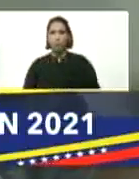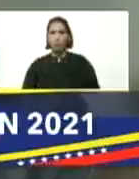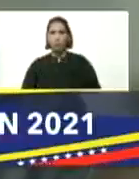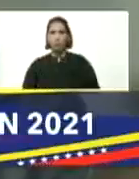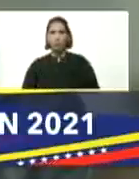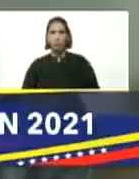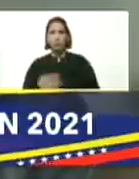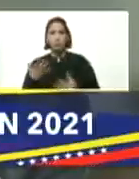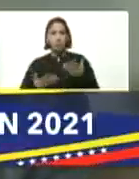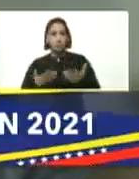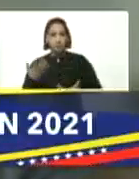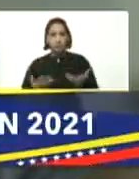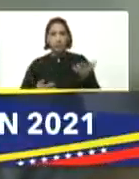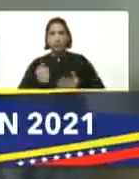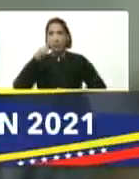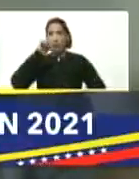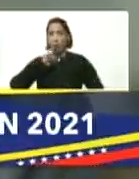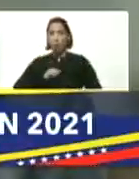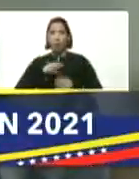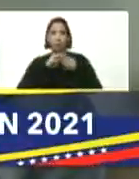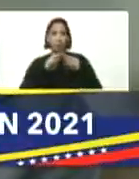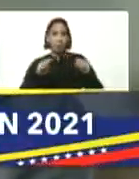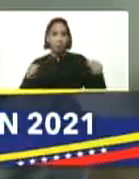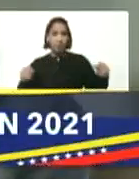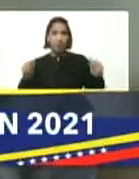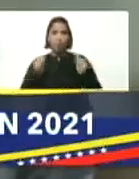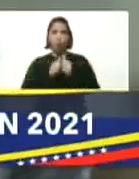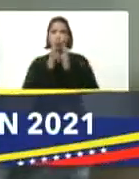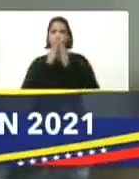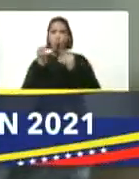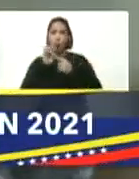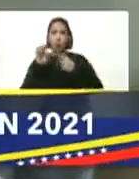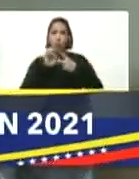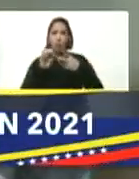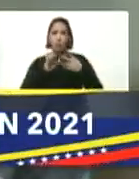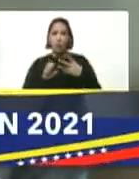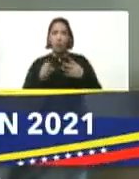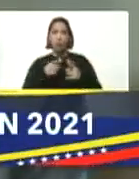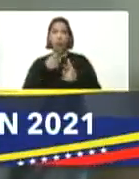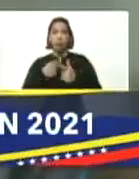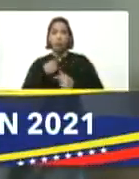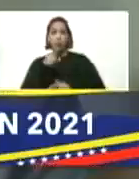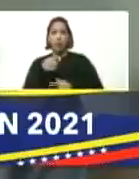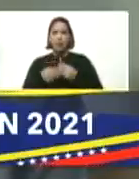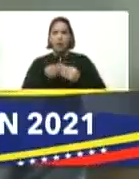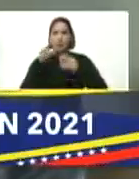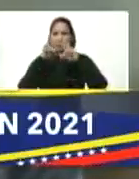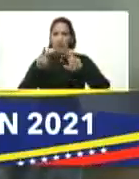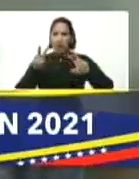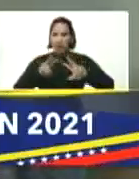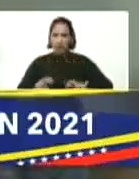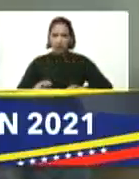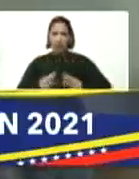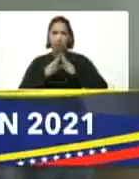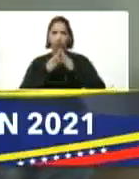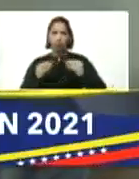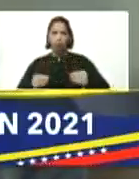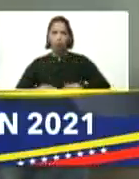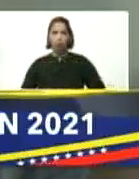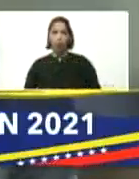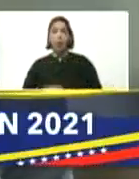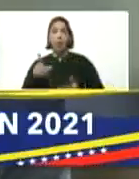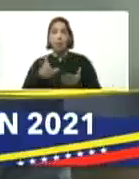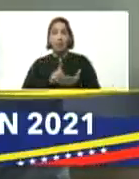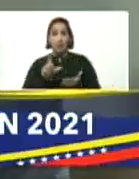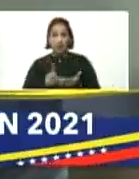el calor, con el agua, con la tierra, con todos los elementos. De esta manera que ahí se hace un análisis de todo eso, y es un libro